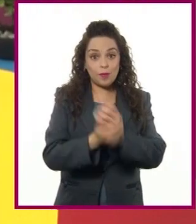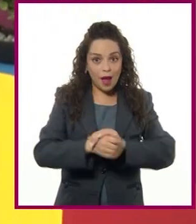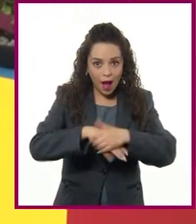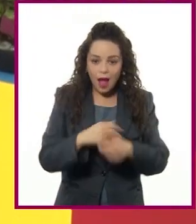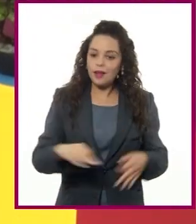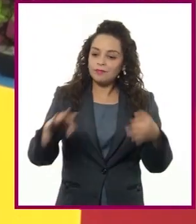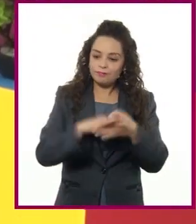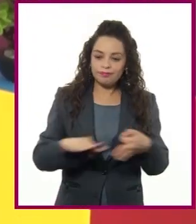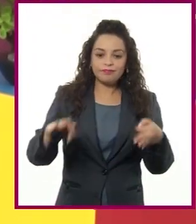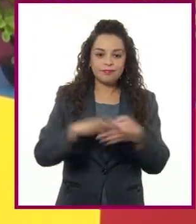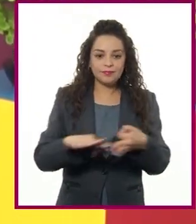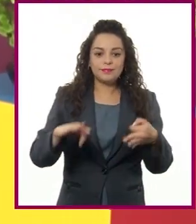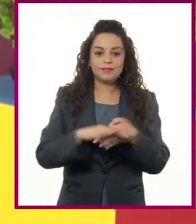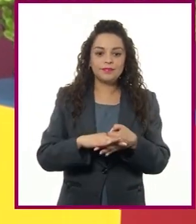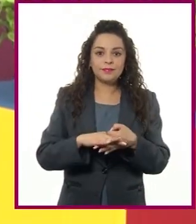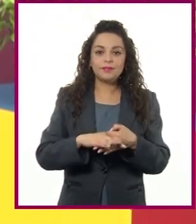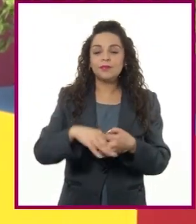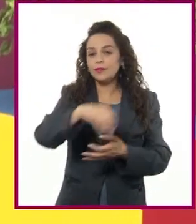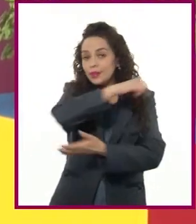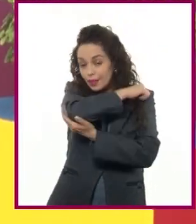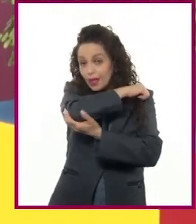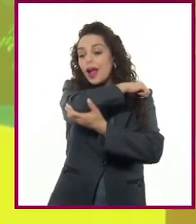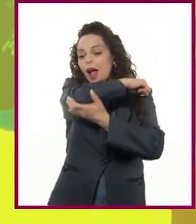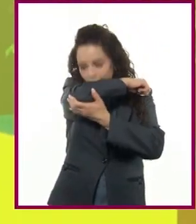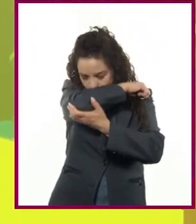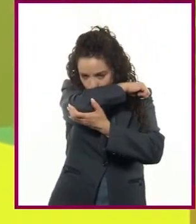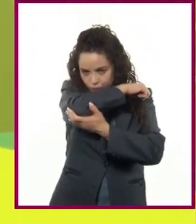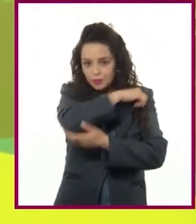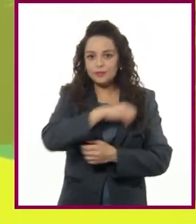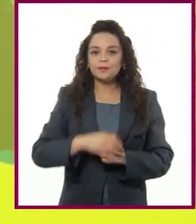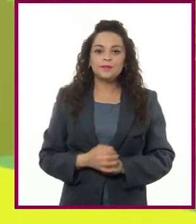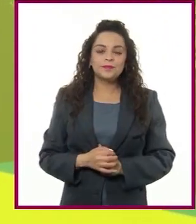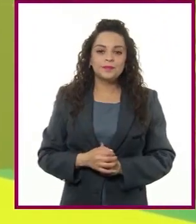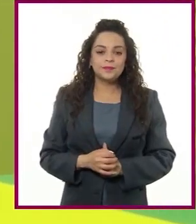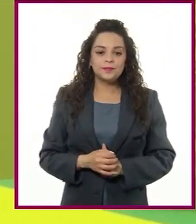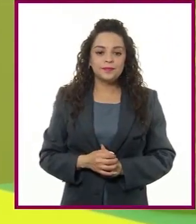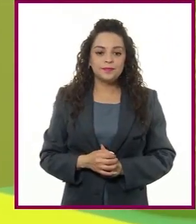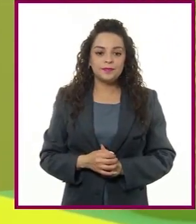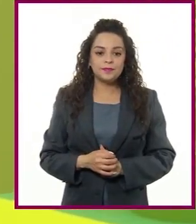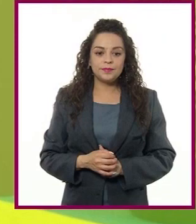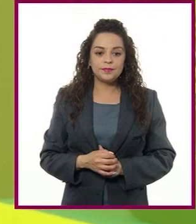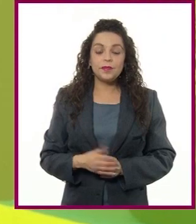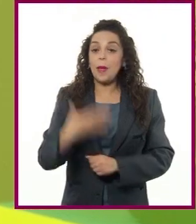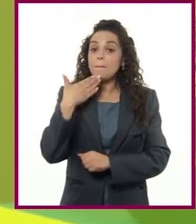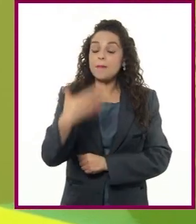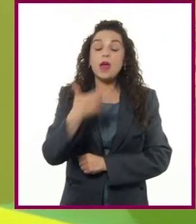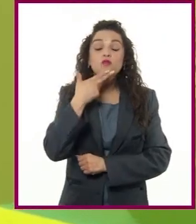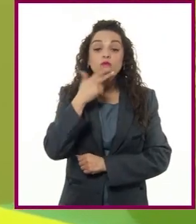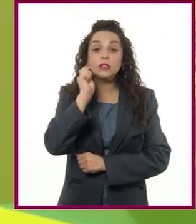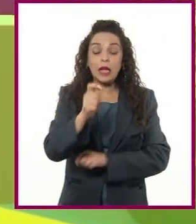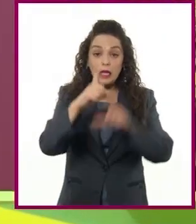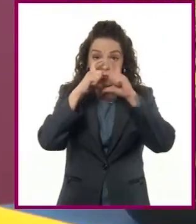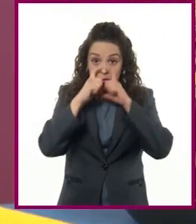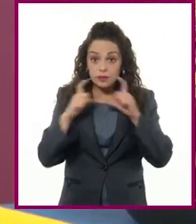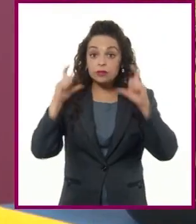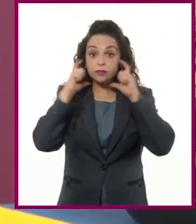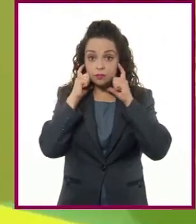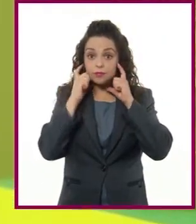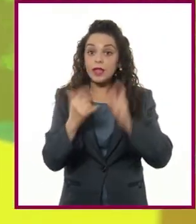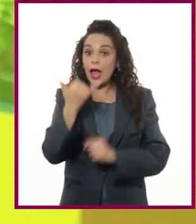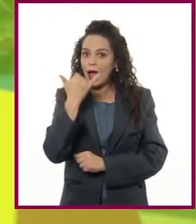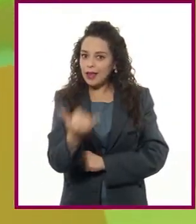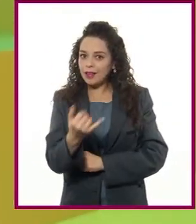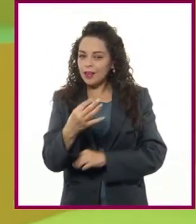constantemente, usar el estornudo de etiqueta, portar correctamente el cubrebocas y mantener